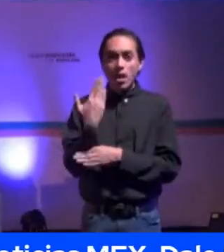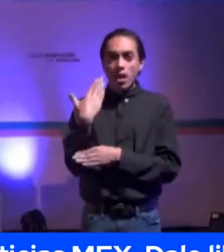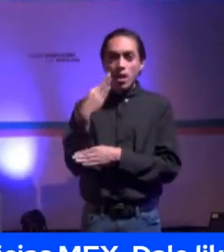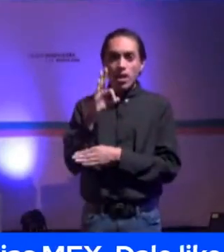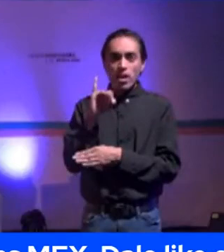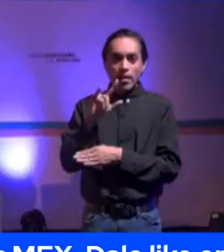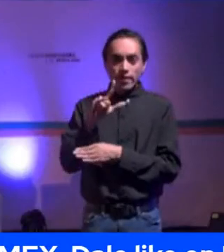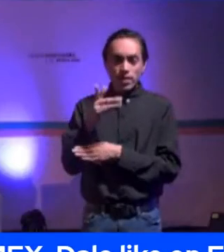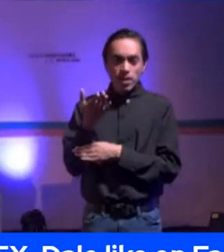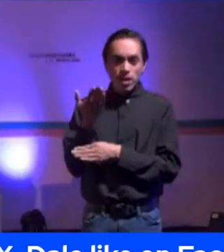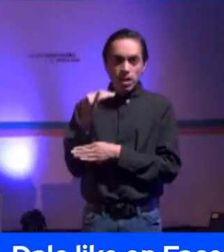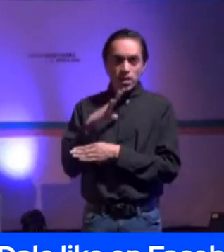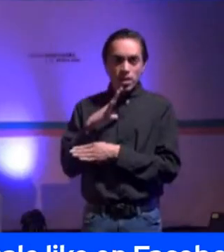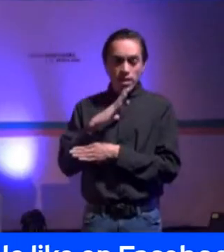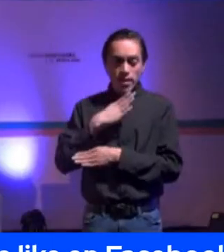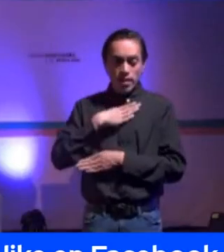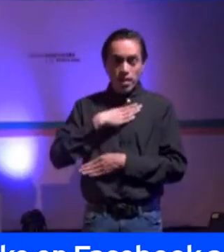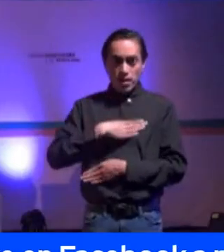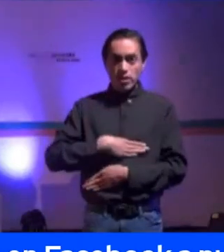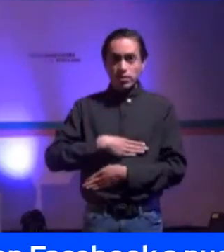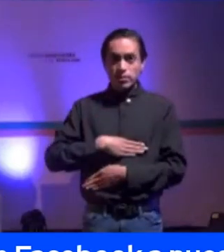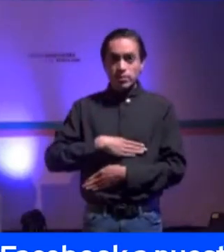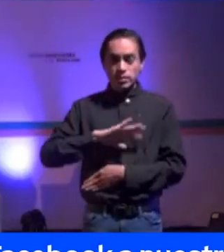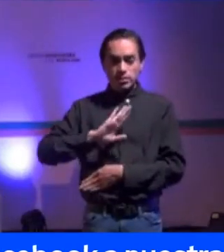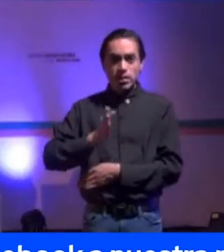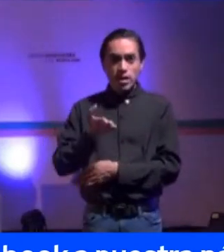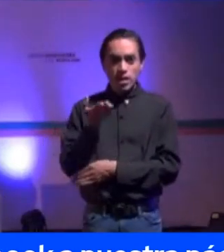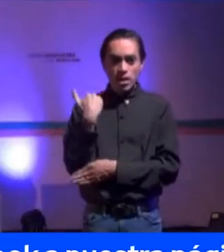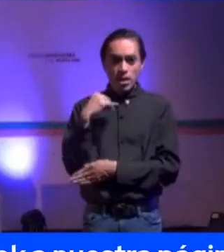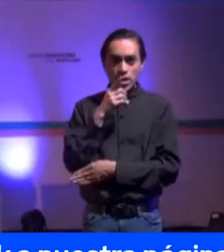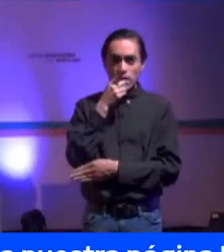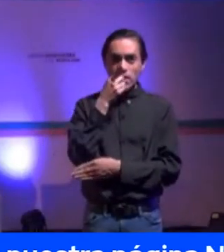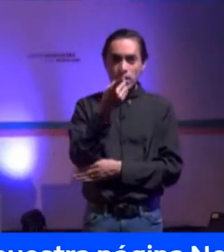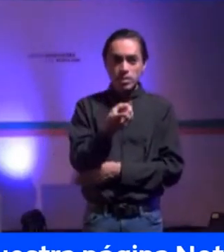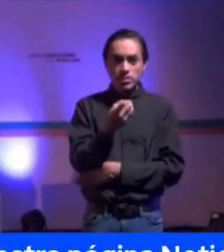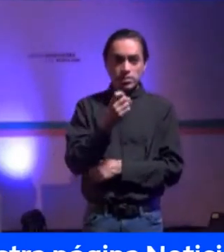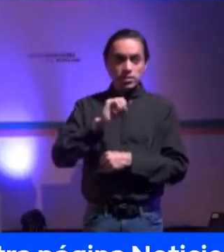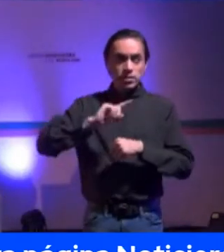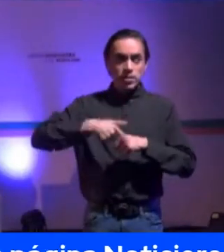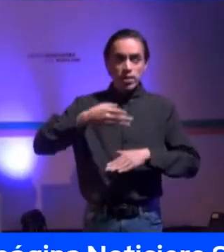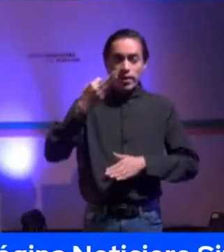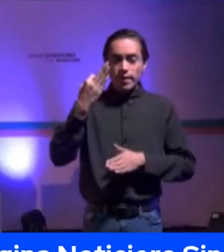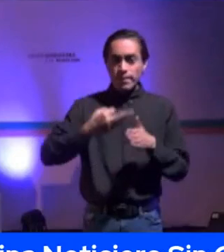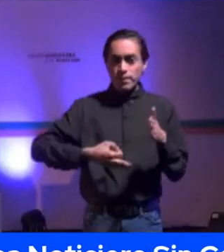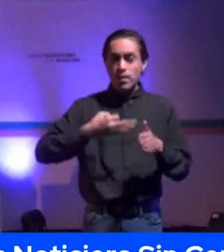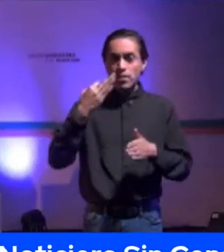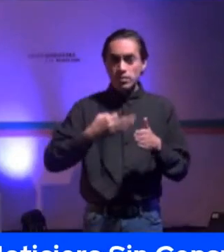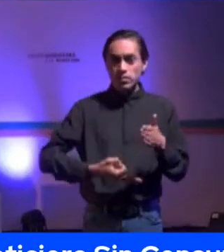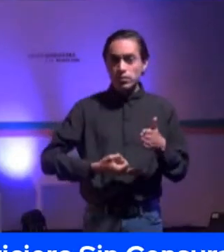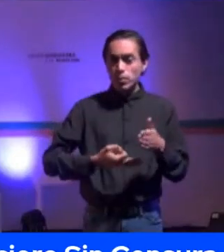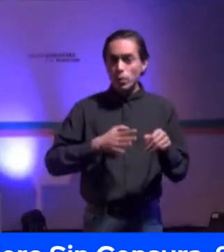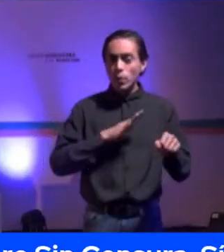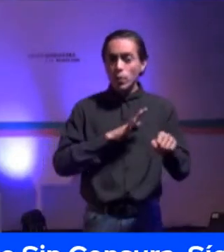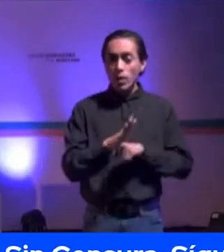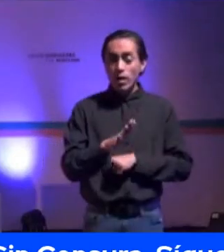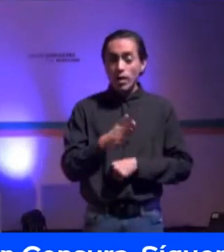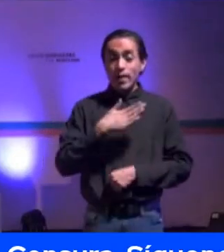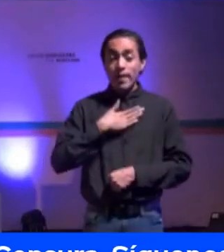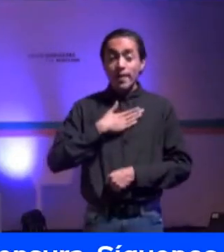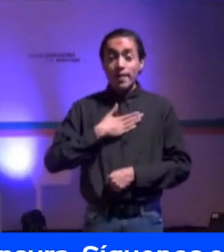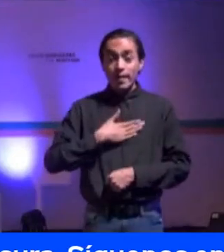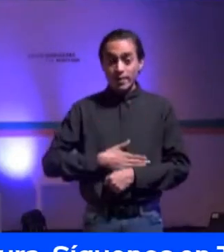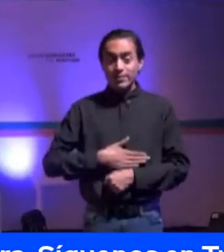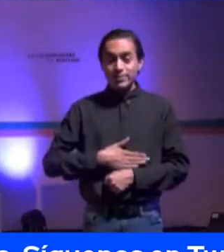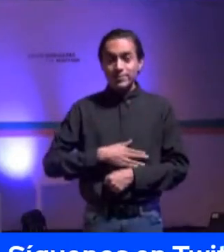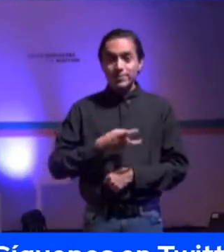acordarán? De la justicia. Justo lo dije la feria pasada, si algo hace falta que llegue es la justicia, la cuarta